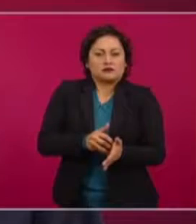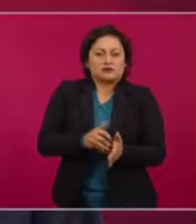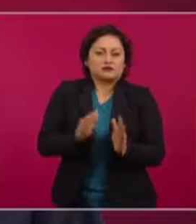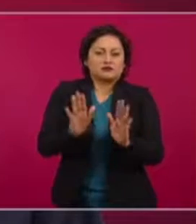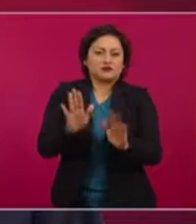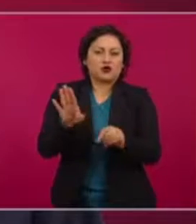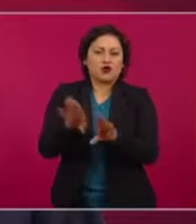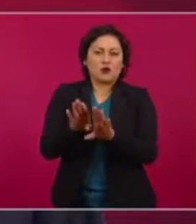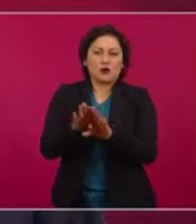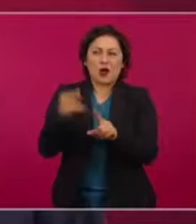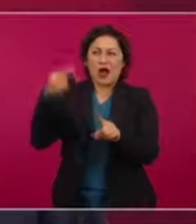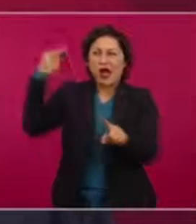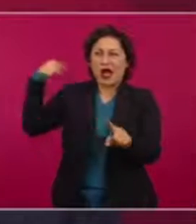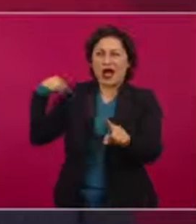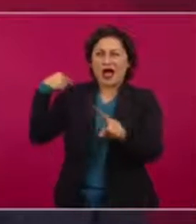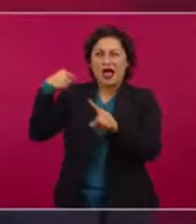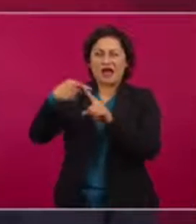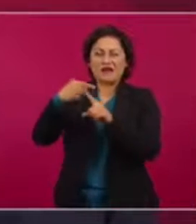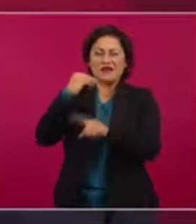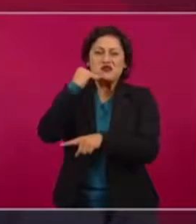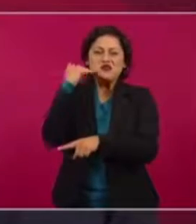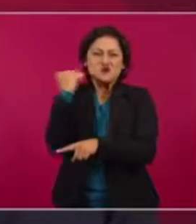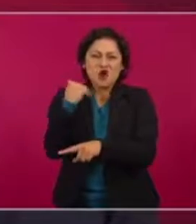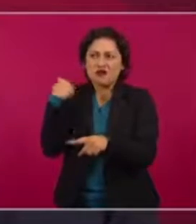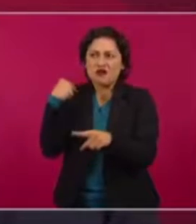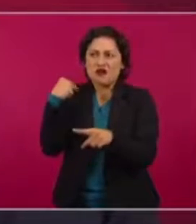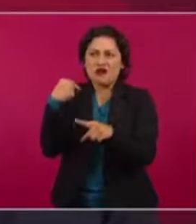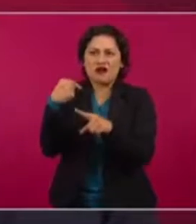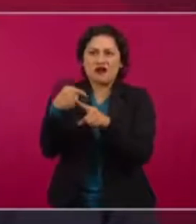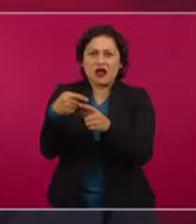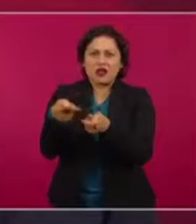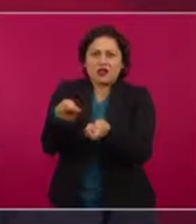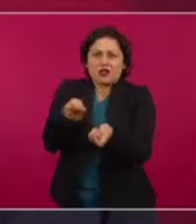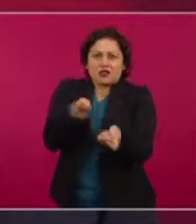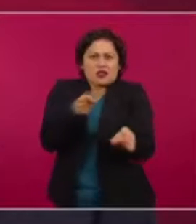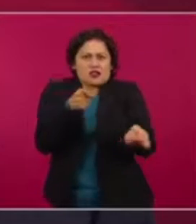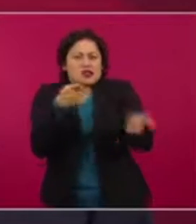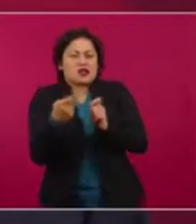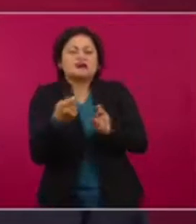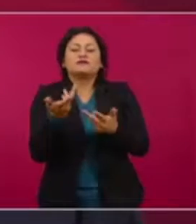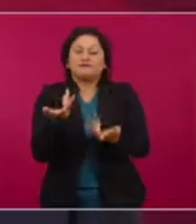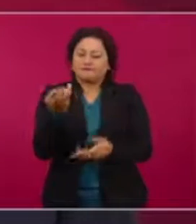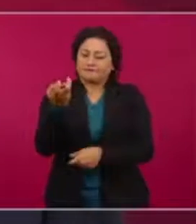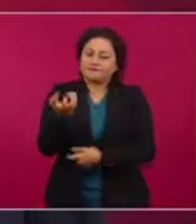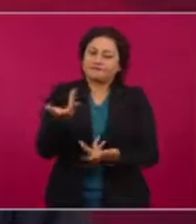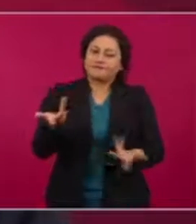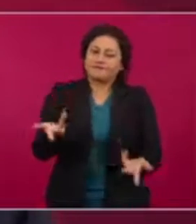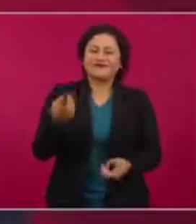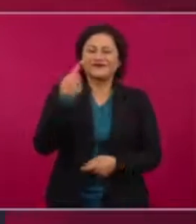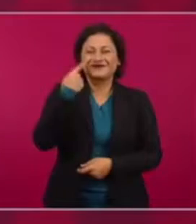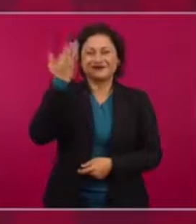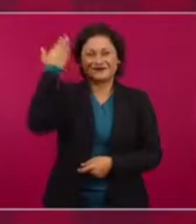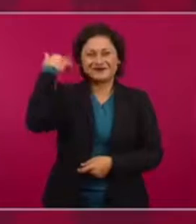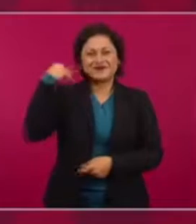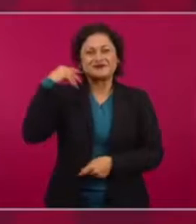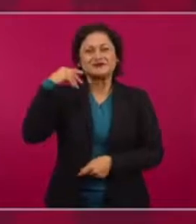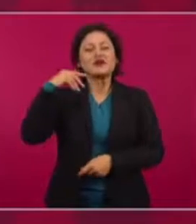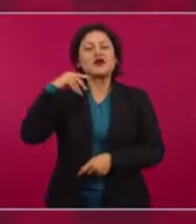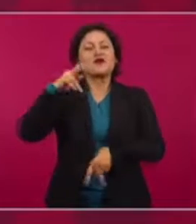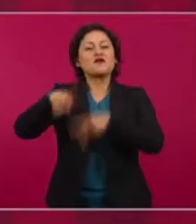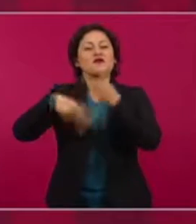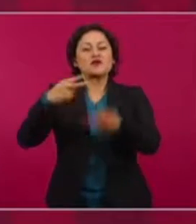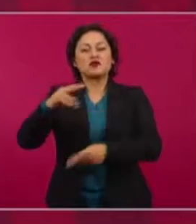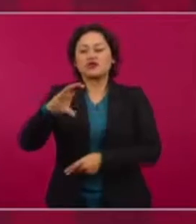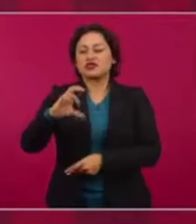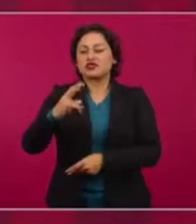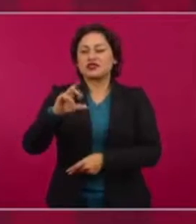entuertos. Acabamos de estar el domingo pasado en Chilpancingo, le fuimos a entregar 1,000 millones